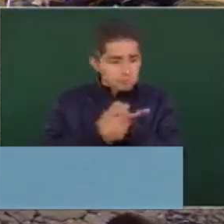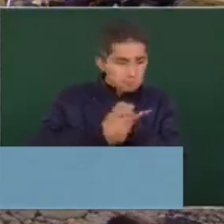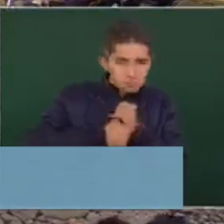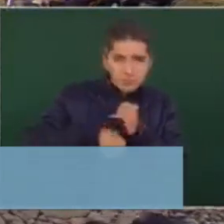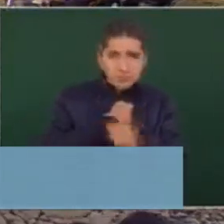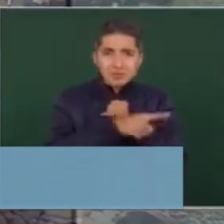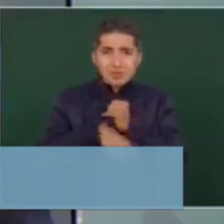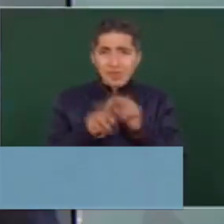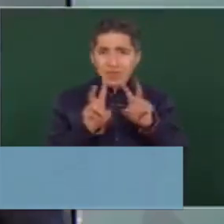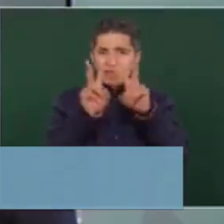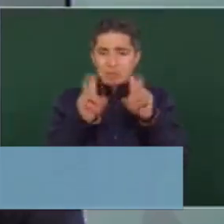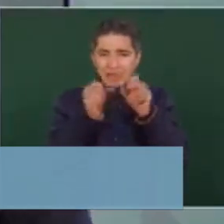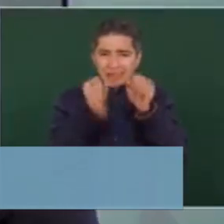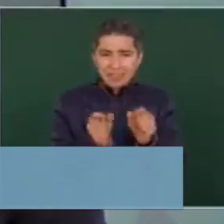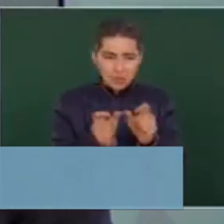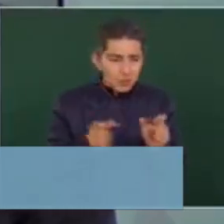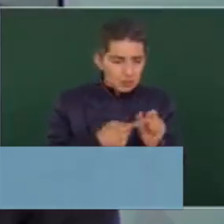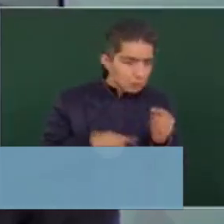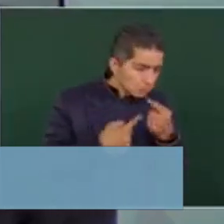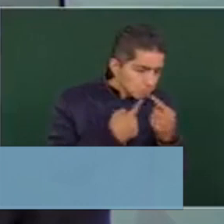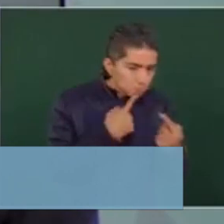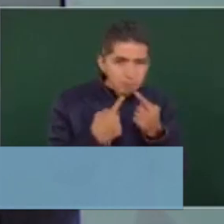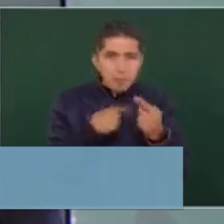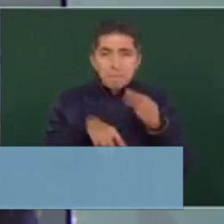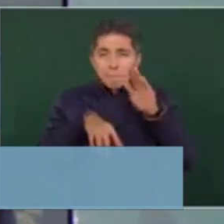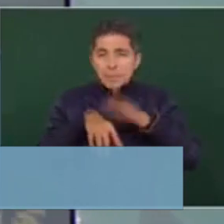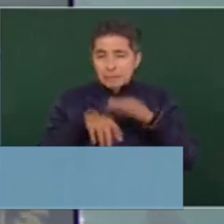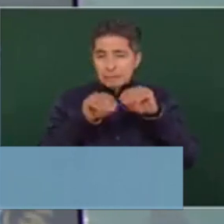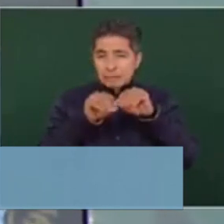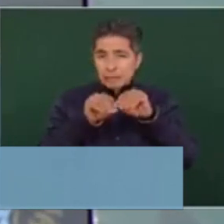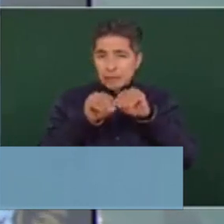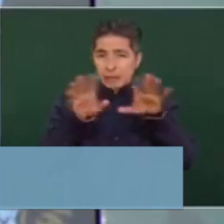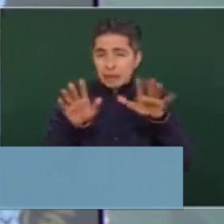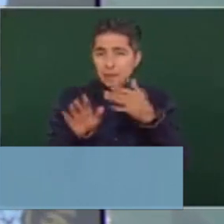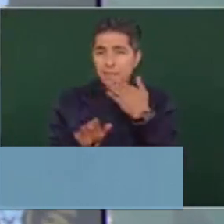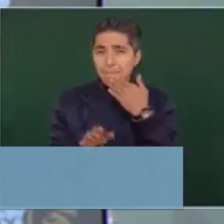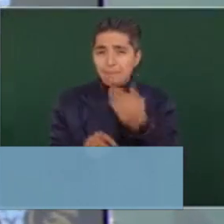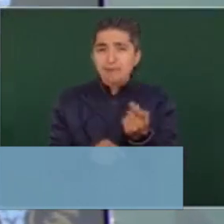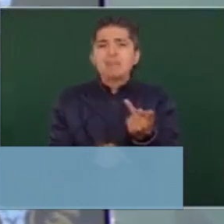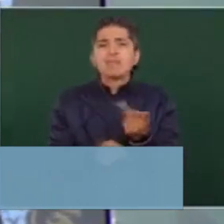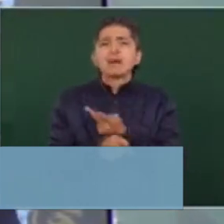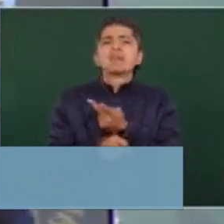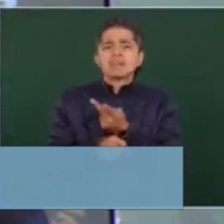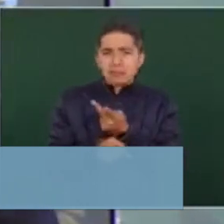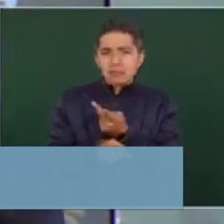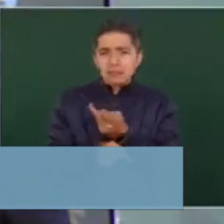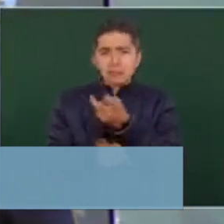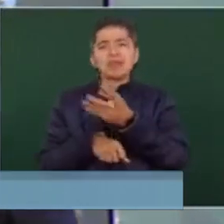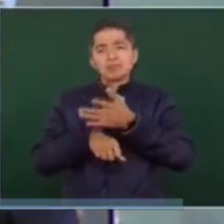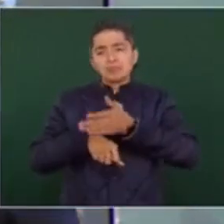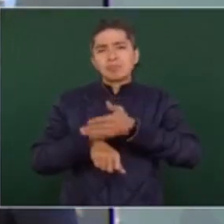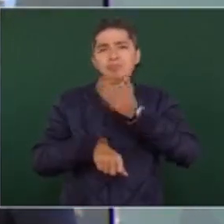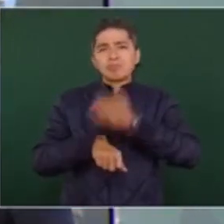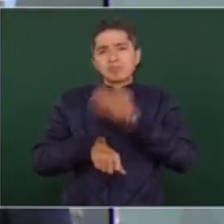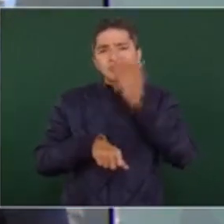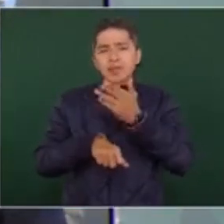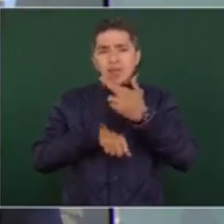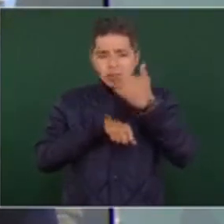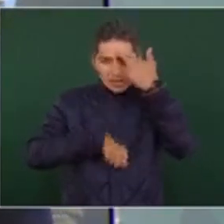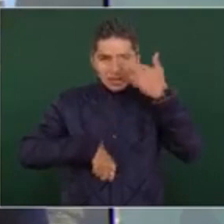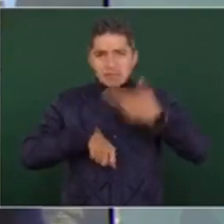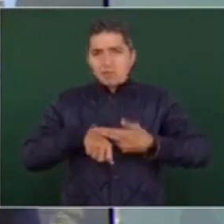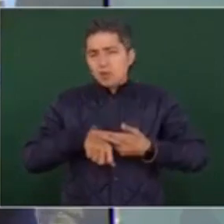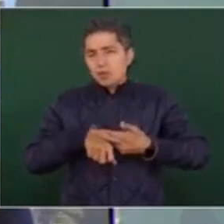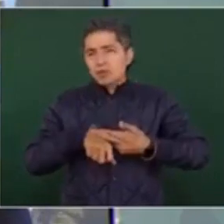Seguridad que para aclarar bien lo sucedido, castigar a